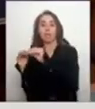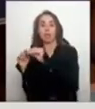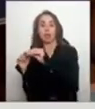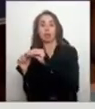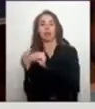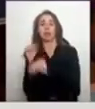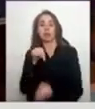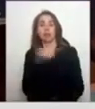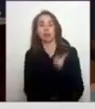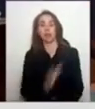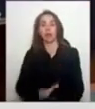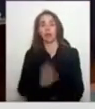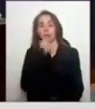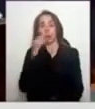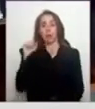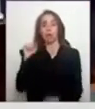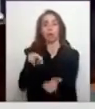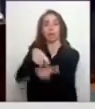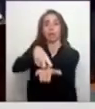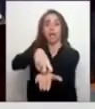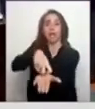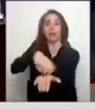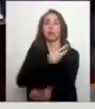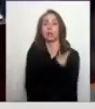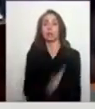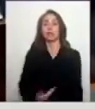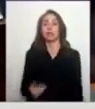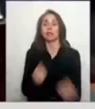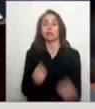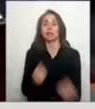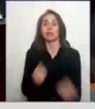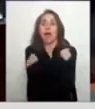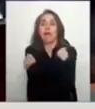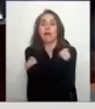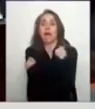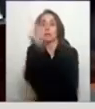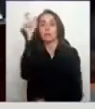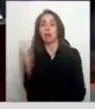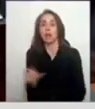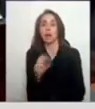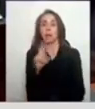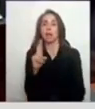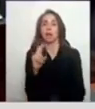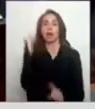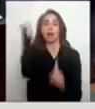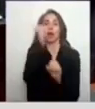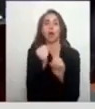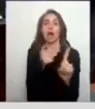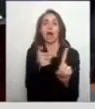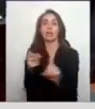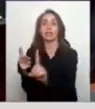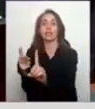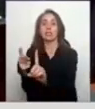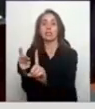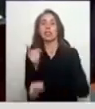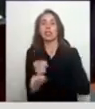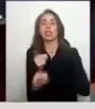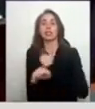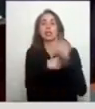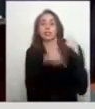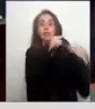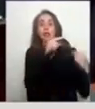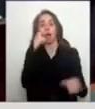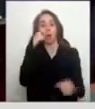se arrodilla ante un presidente que se abrazaba con uno de los peores asesinos dictadores de la historia de la humanidad